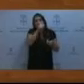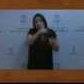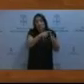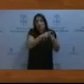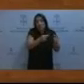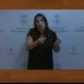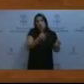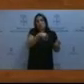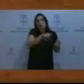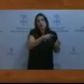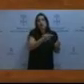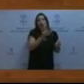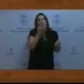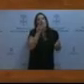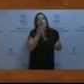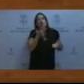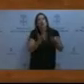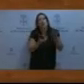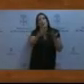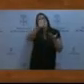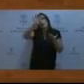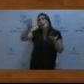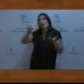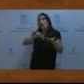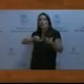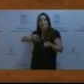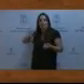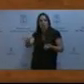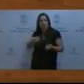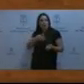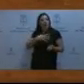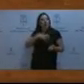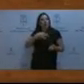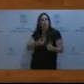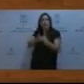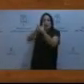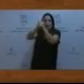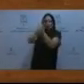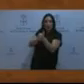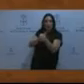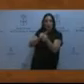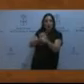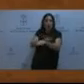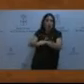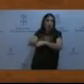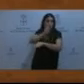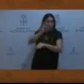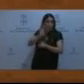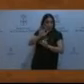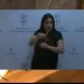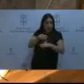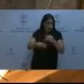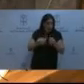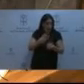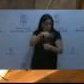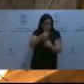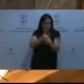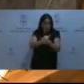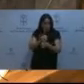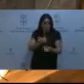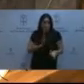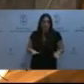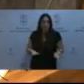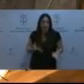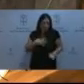tan dados a compararnos con otras comunidades autónomas, podían tomar buena nota de lo que hace el Gobierno Popular de Castilla y León y aplicárselo. Desde